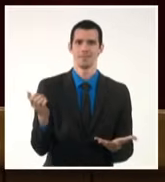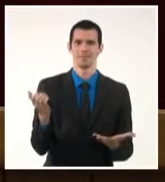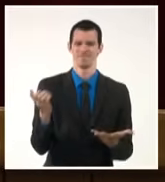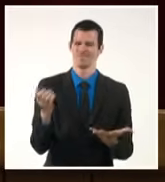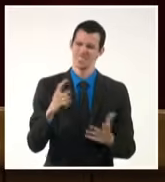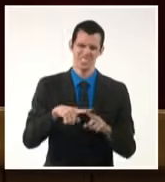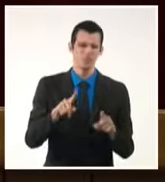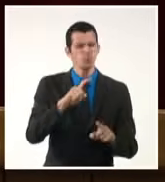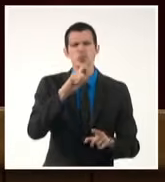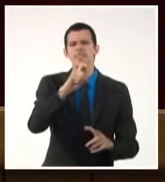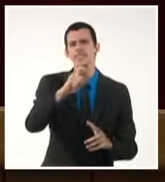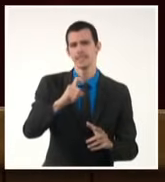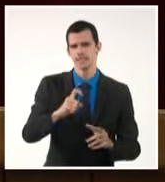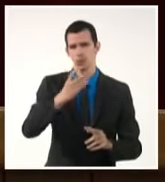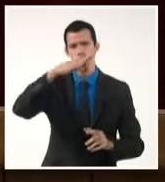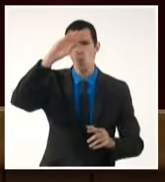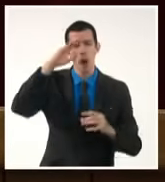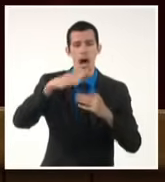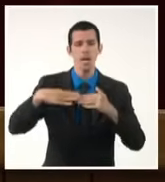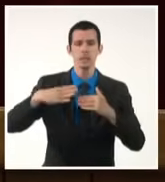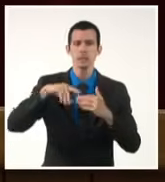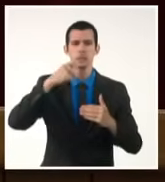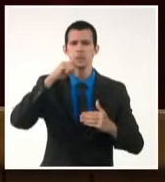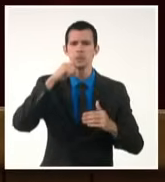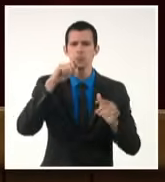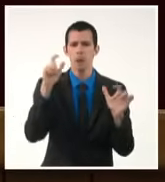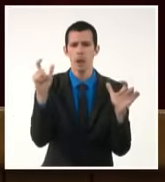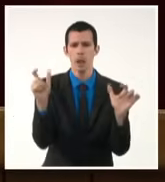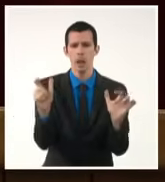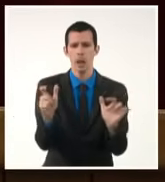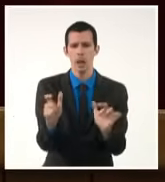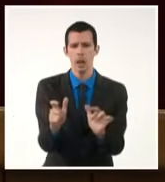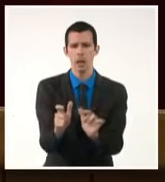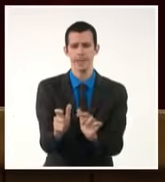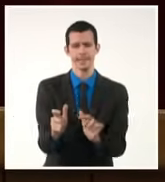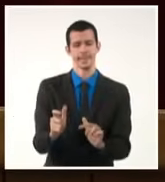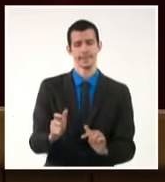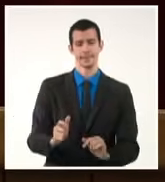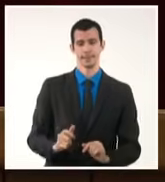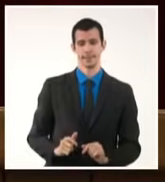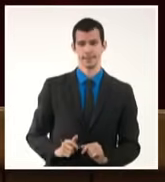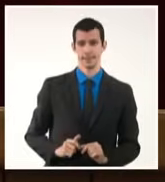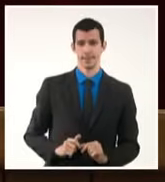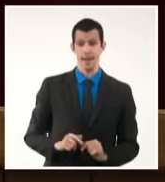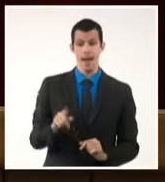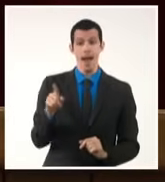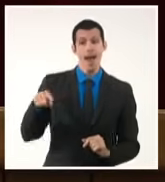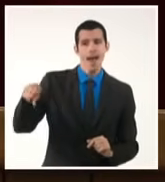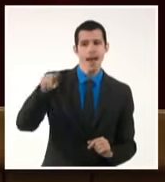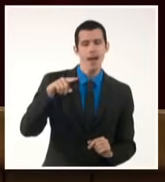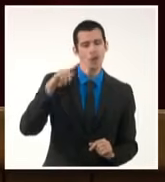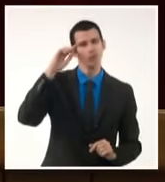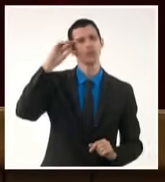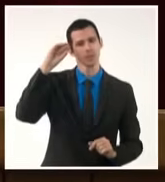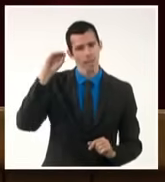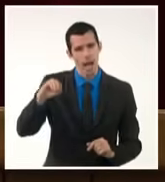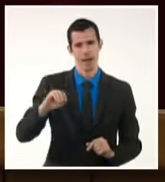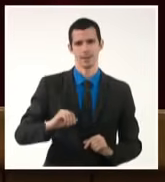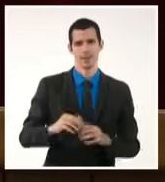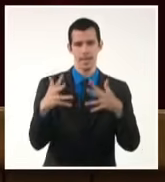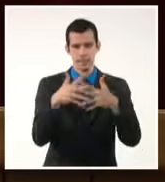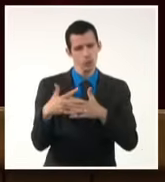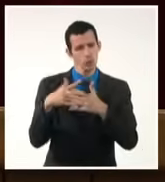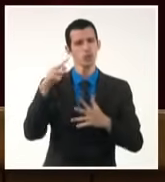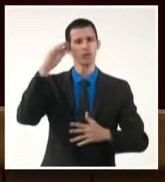divisas. Todo ello ha sido caldo de cultivo para la toma de decisiones no integrales